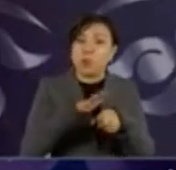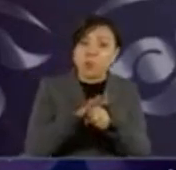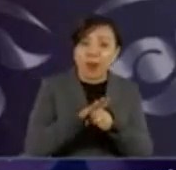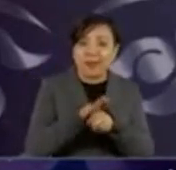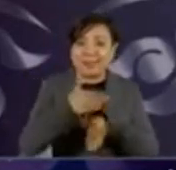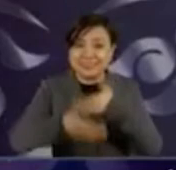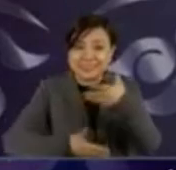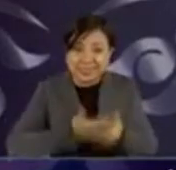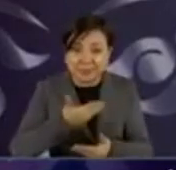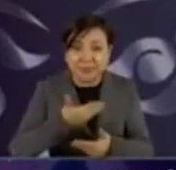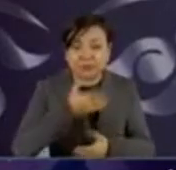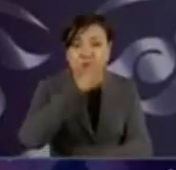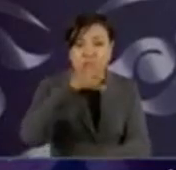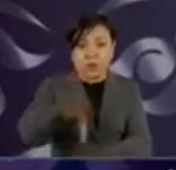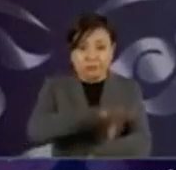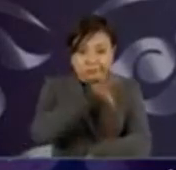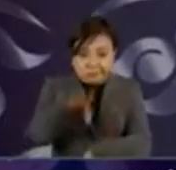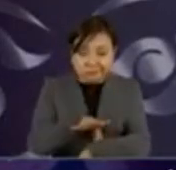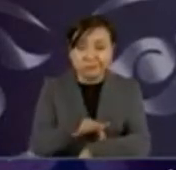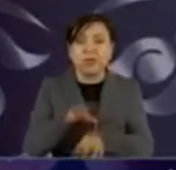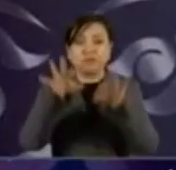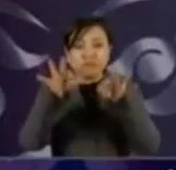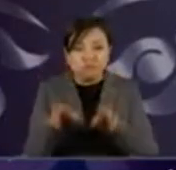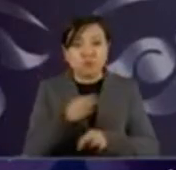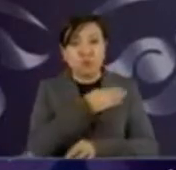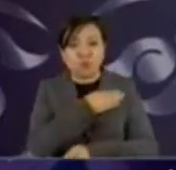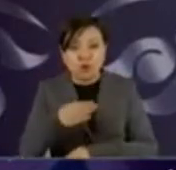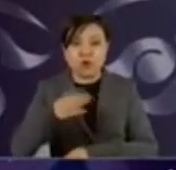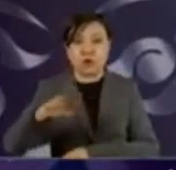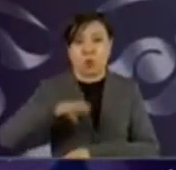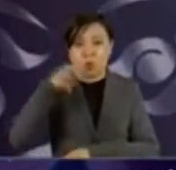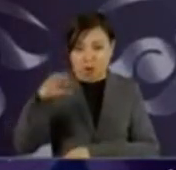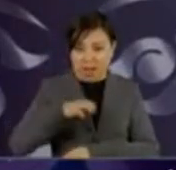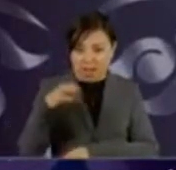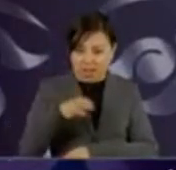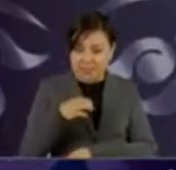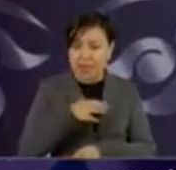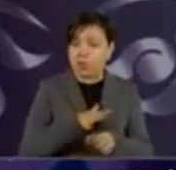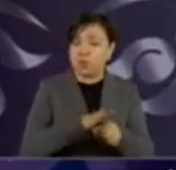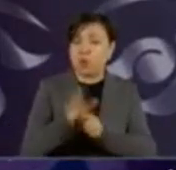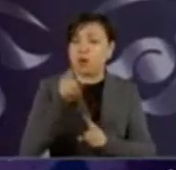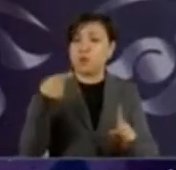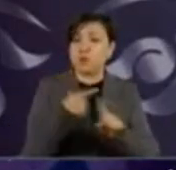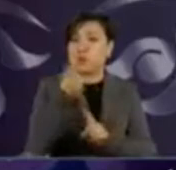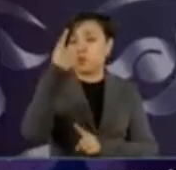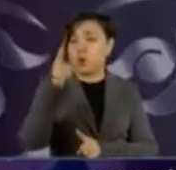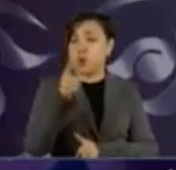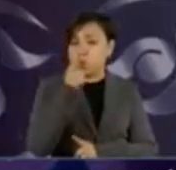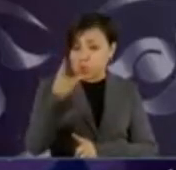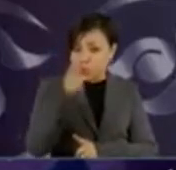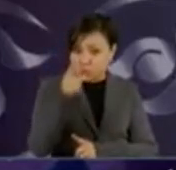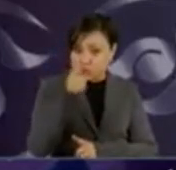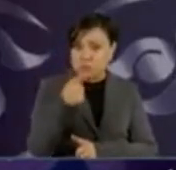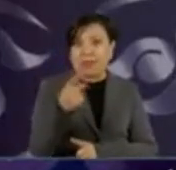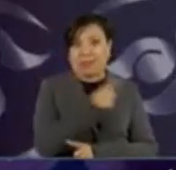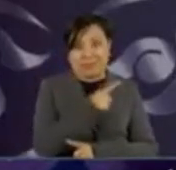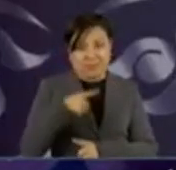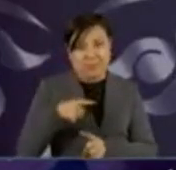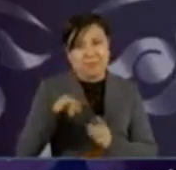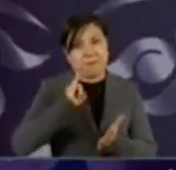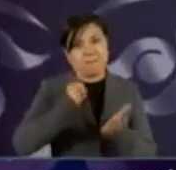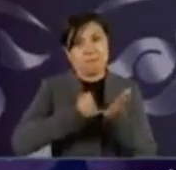buen precio, y que sean económicos. Y aquí vamos contracorriente. Mientras en otros países